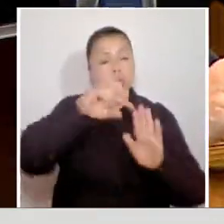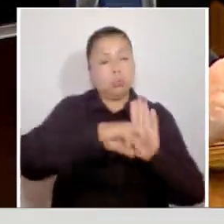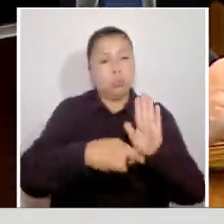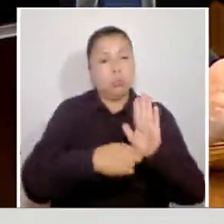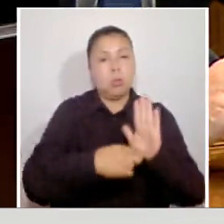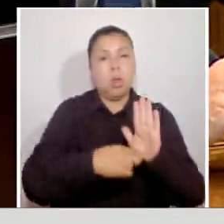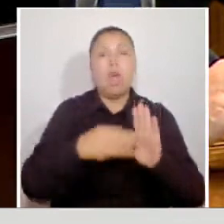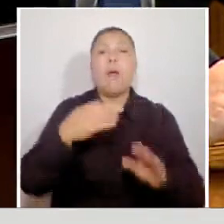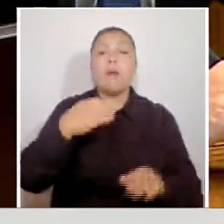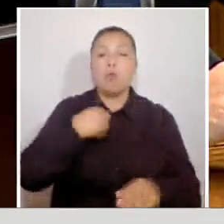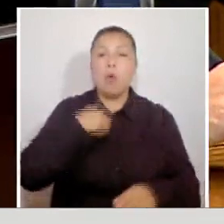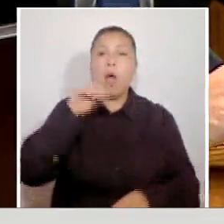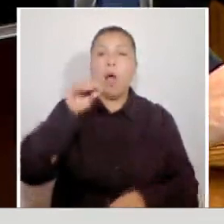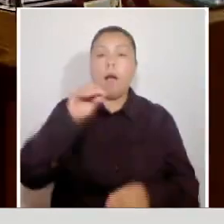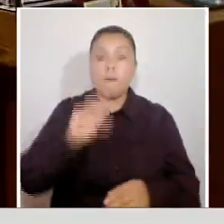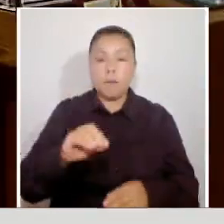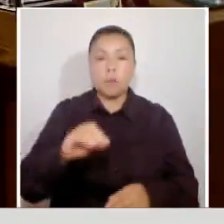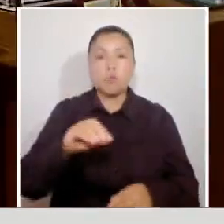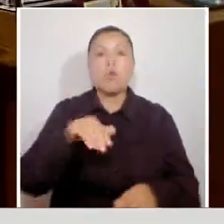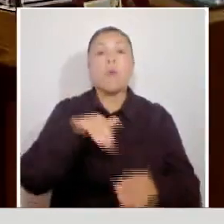voto a favor muchas